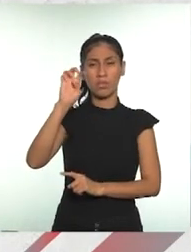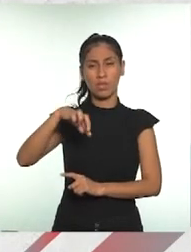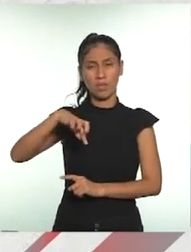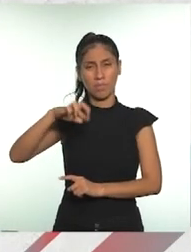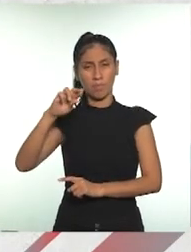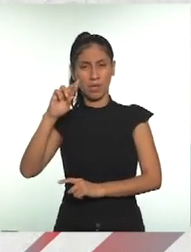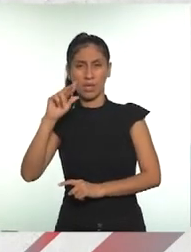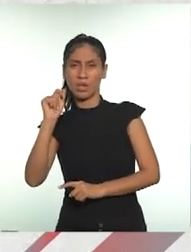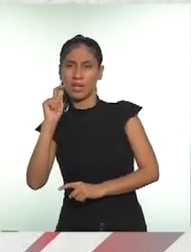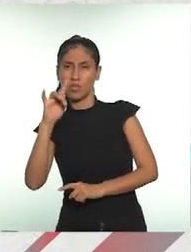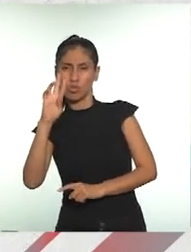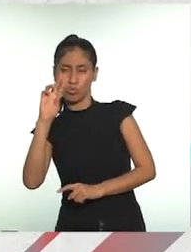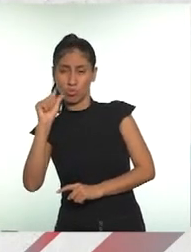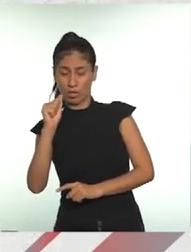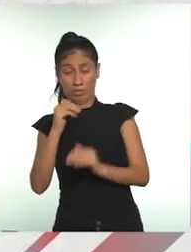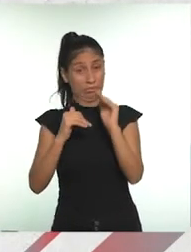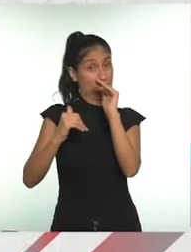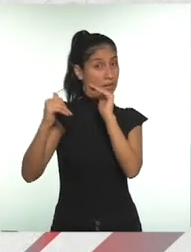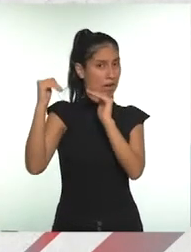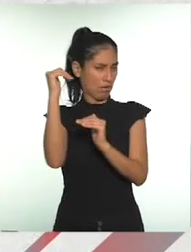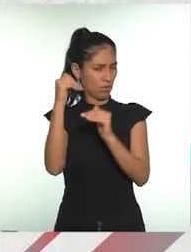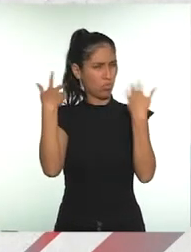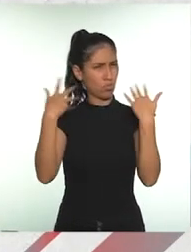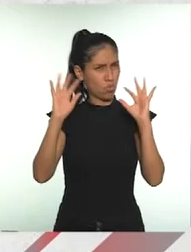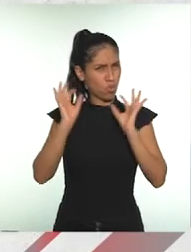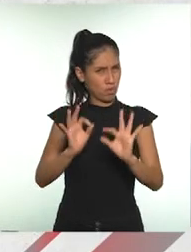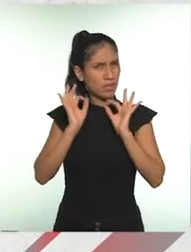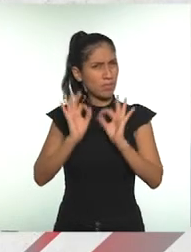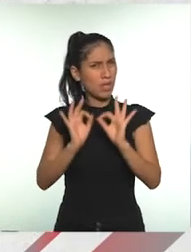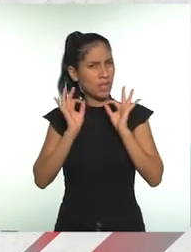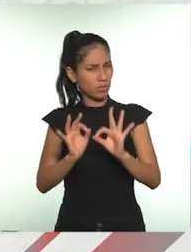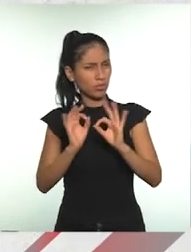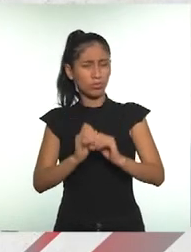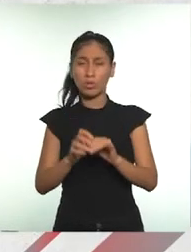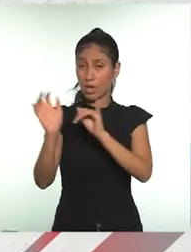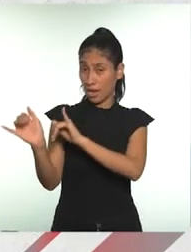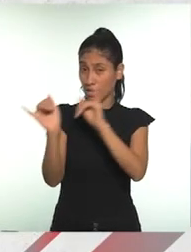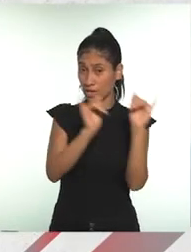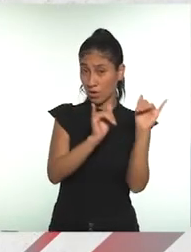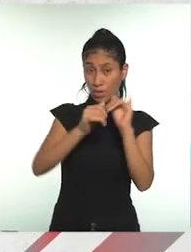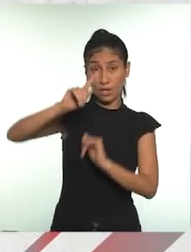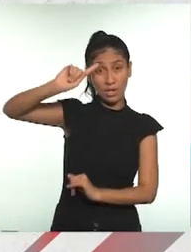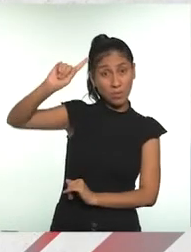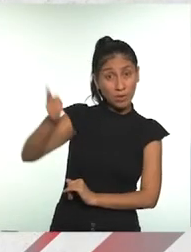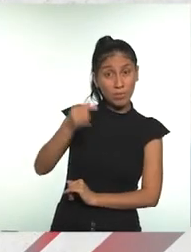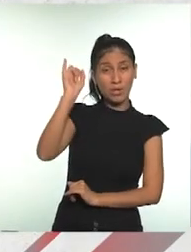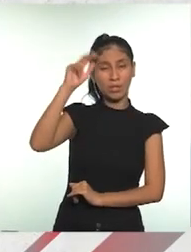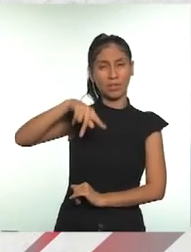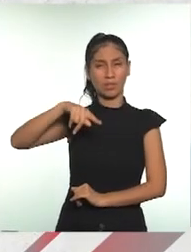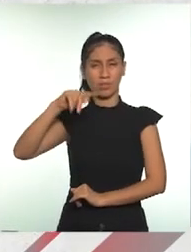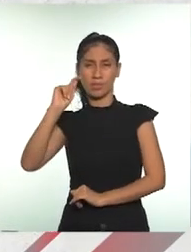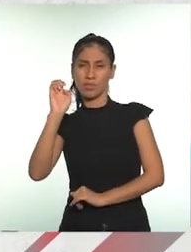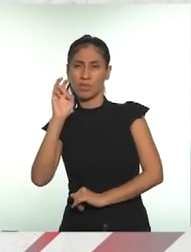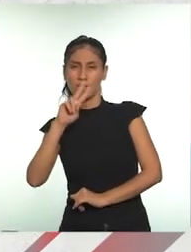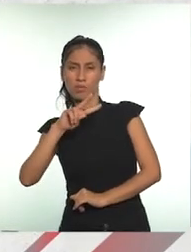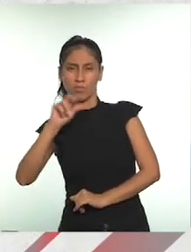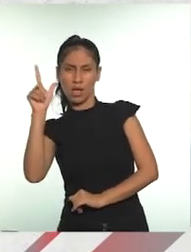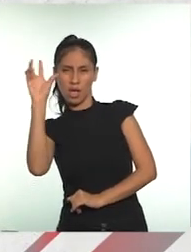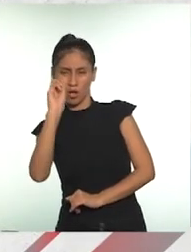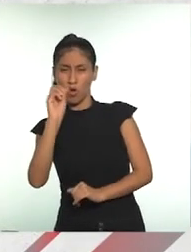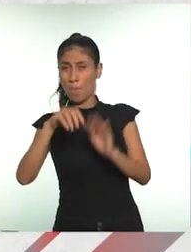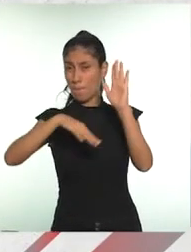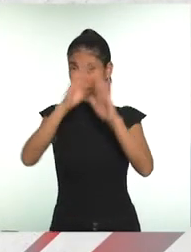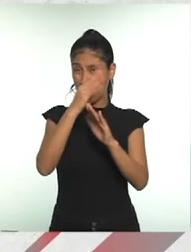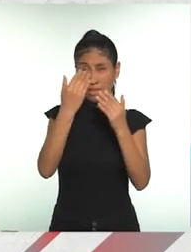mayor a 41,5 grados. Uy, eso es muy peligroso. Al igual que en el primer intervalo, cabe comentar aquí que